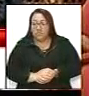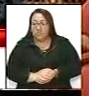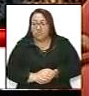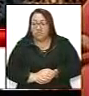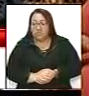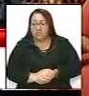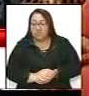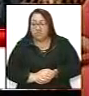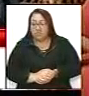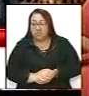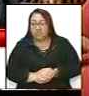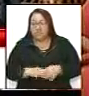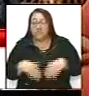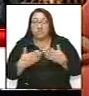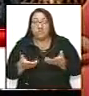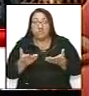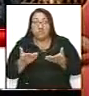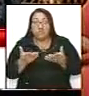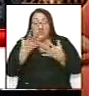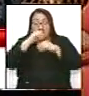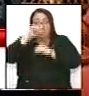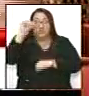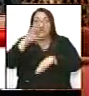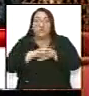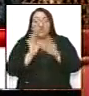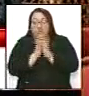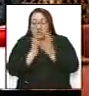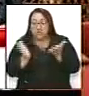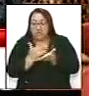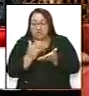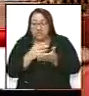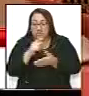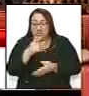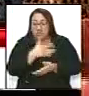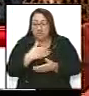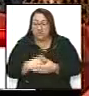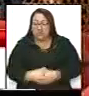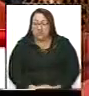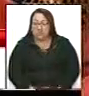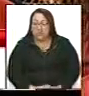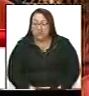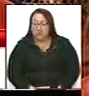Cuando se dio el destape de los textos escolares, Presidenta,